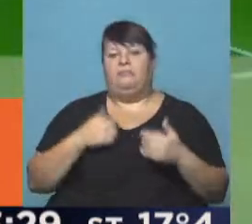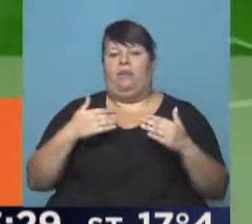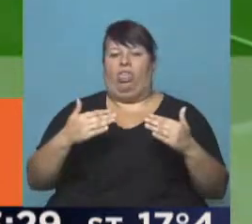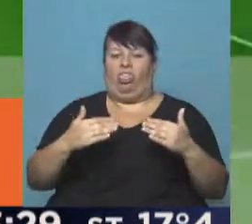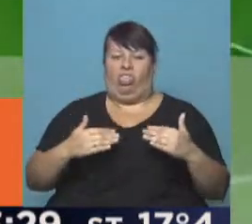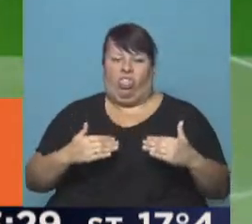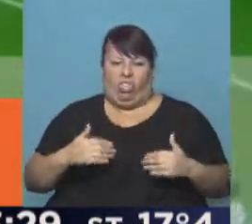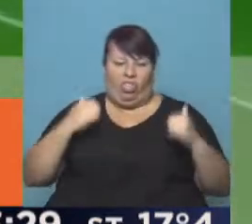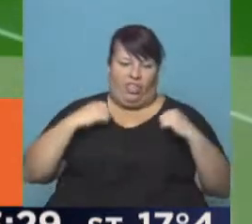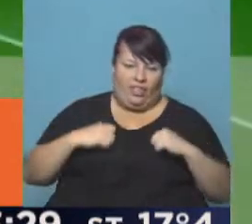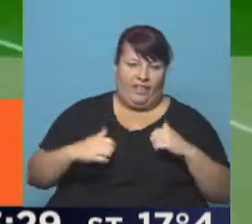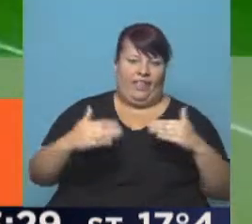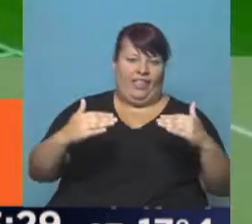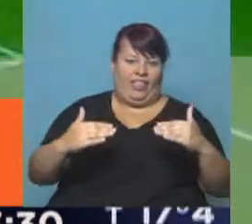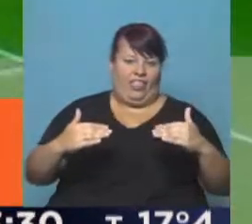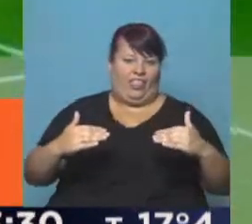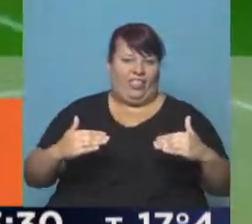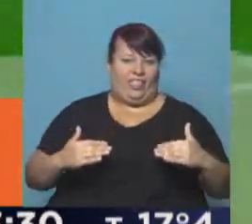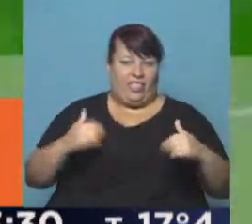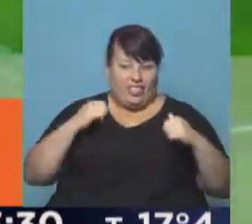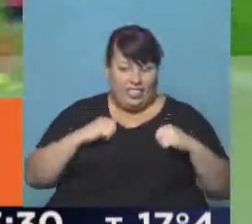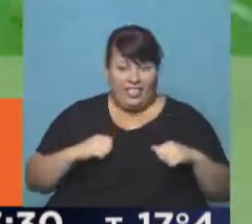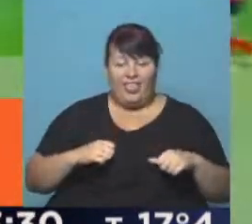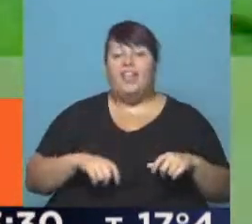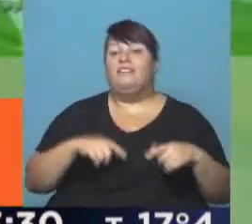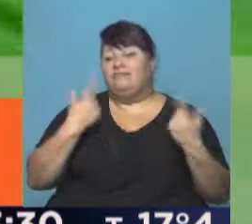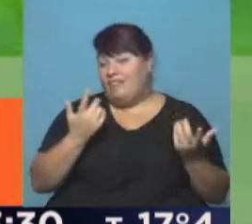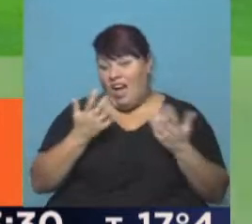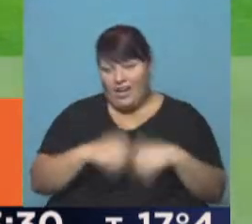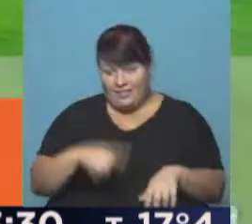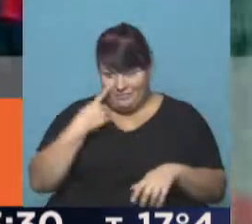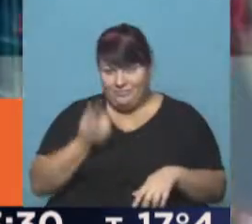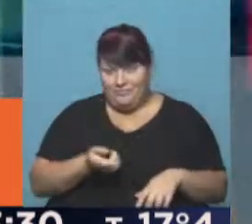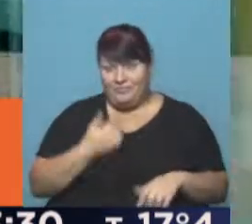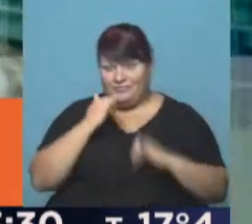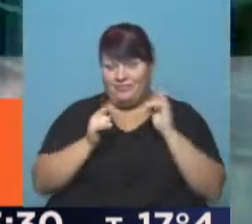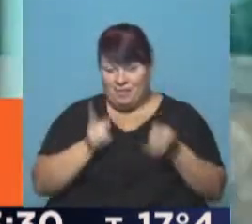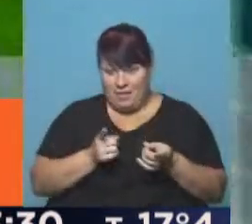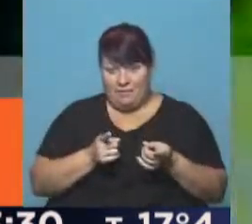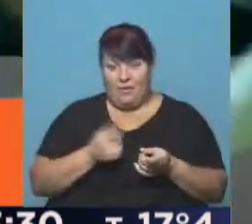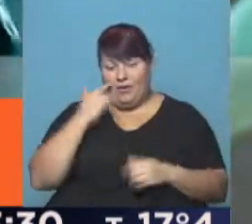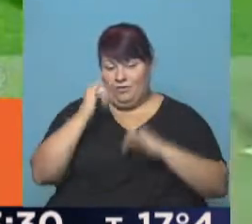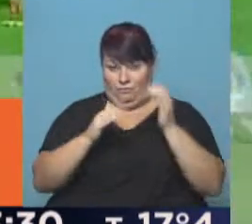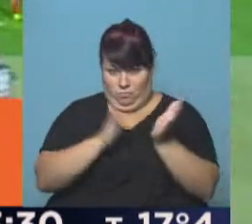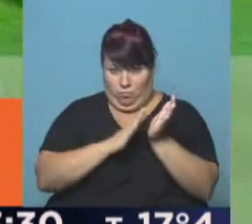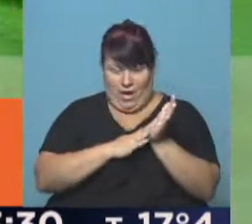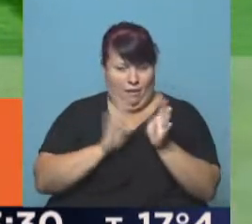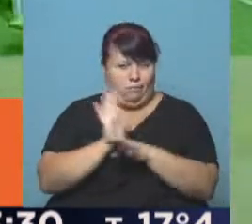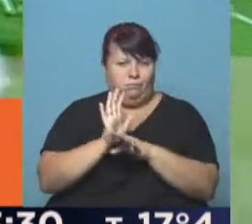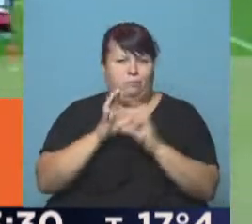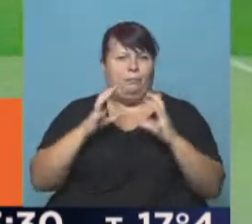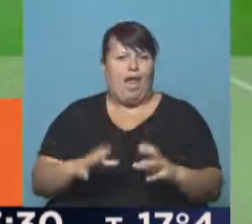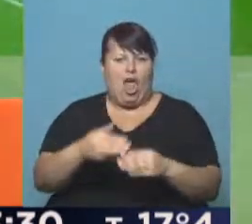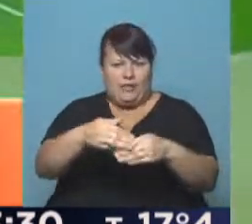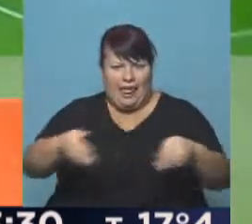retroceder retroceder retroceder en consecuencia no lo que hablamos damos pautas de esto prácticamente pelotas